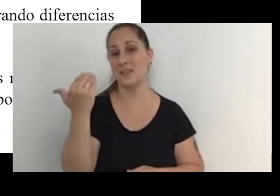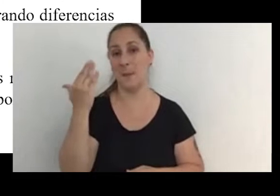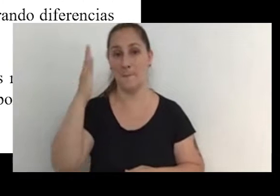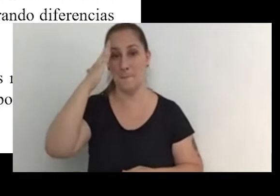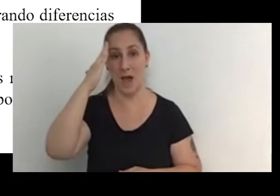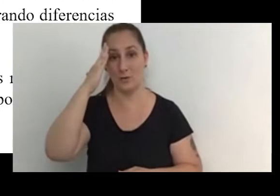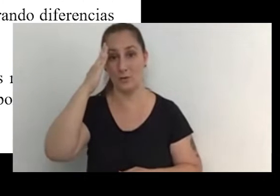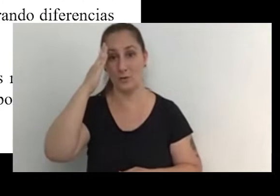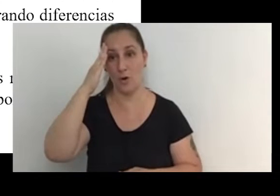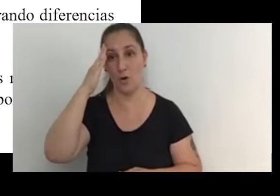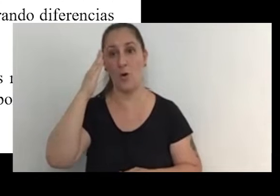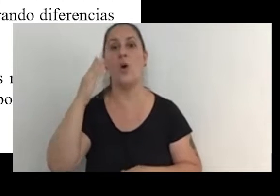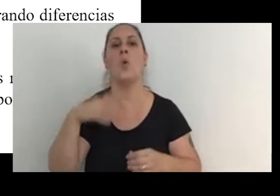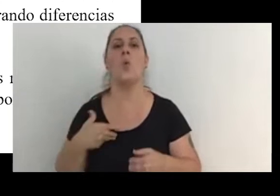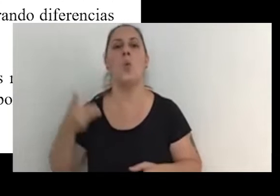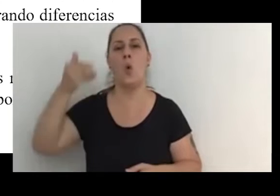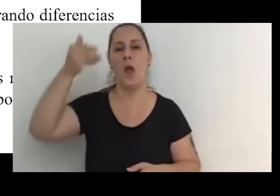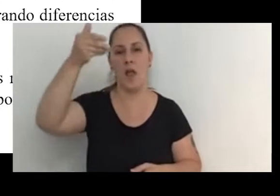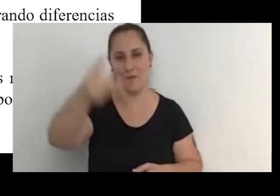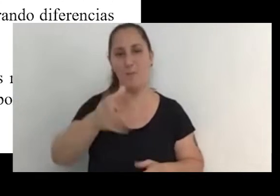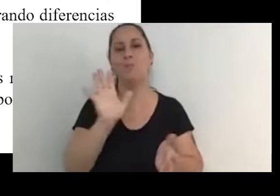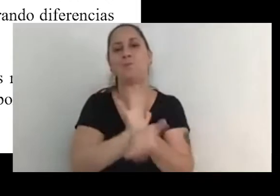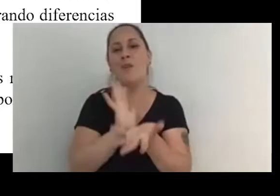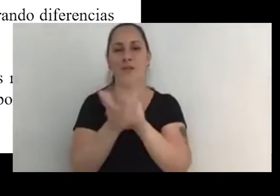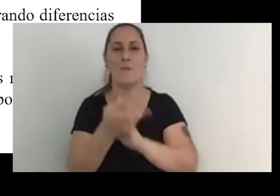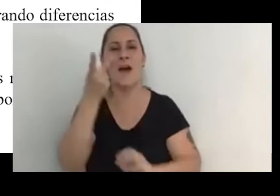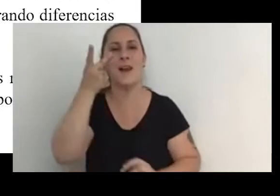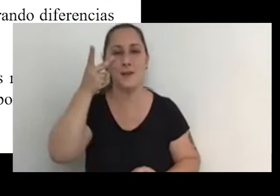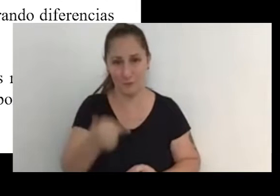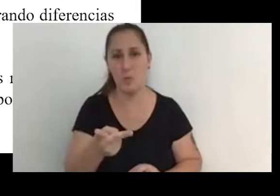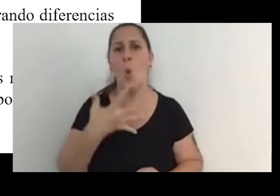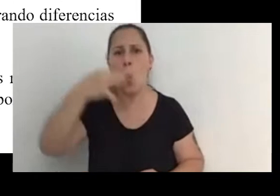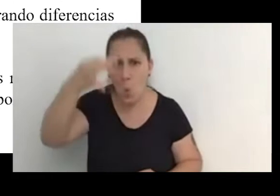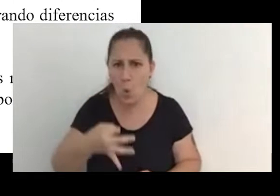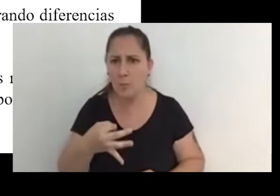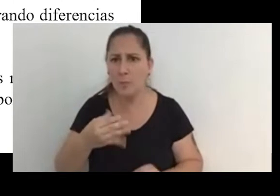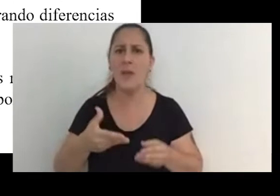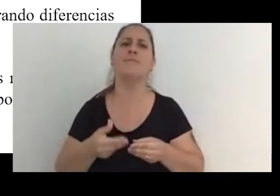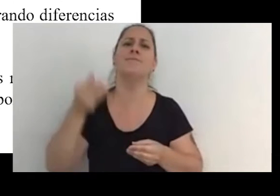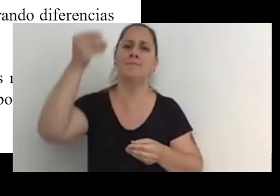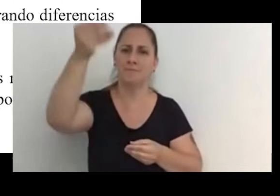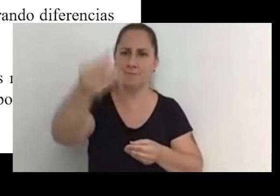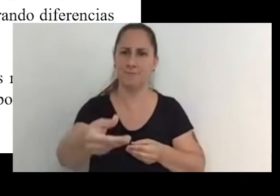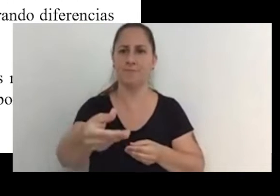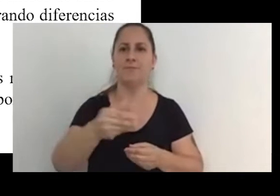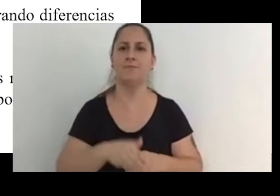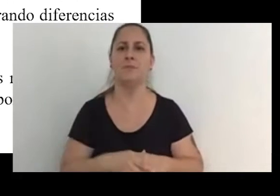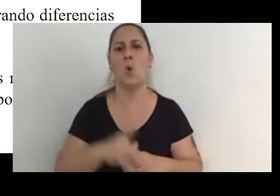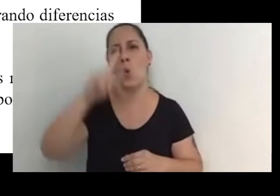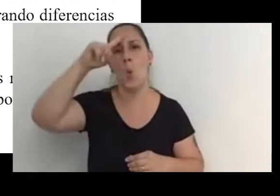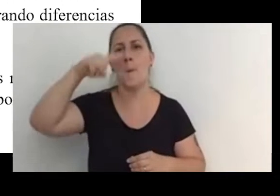le restituye en reconocimiento a su condición de cumplidor, ¿sí?, un mes